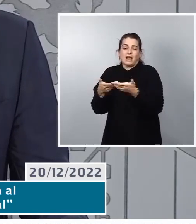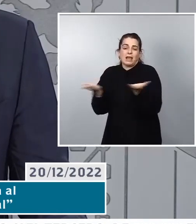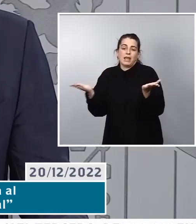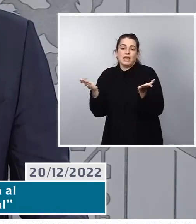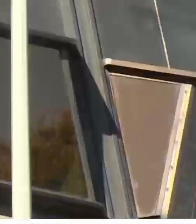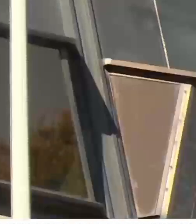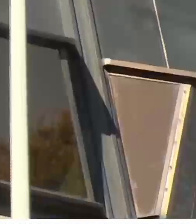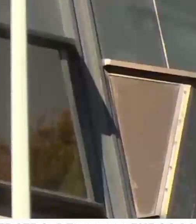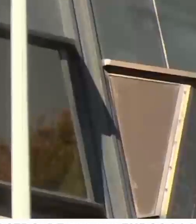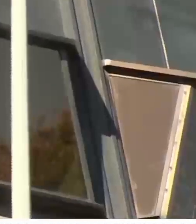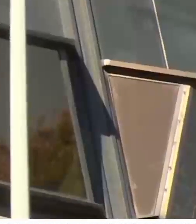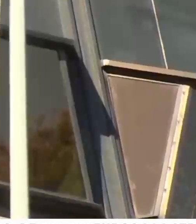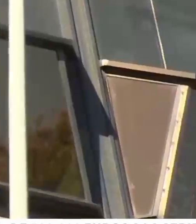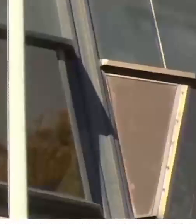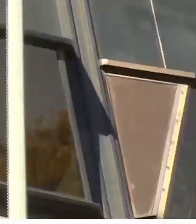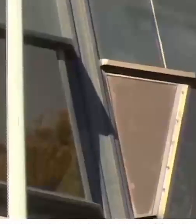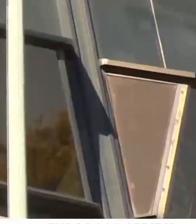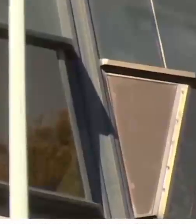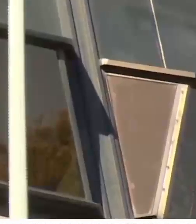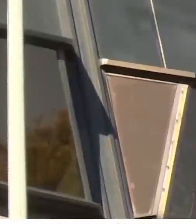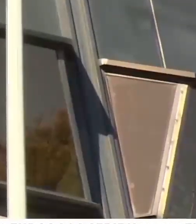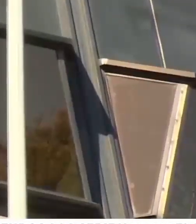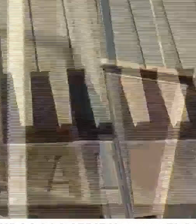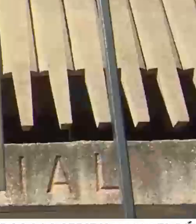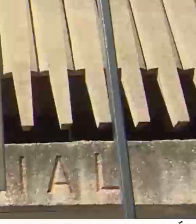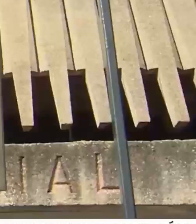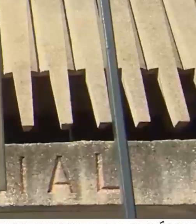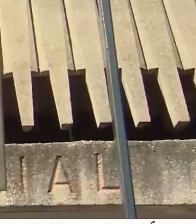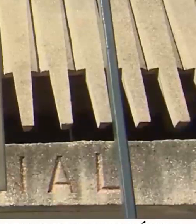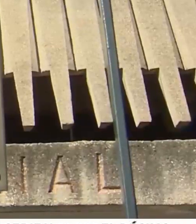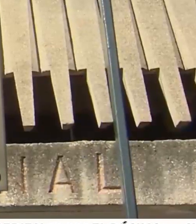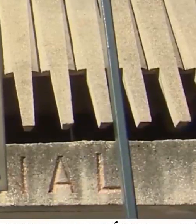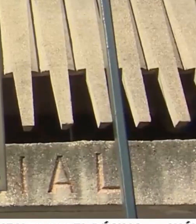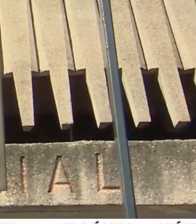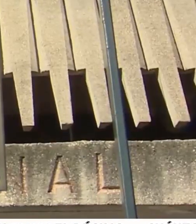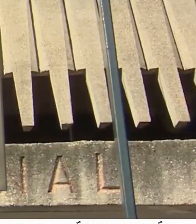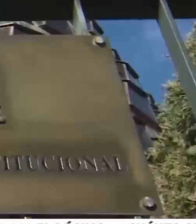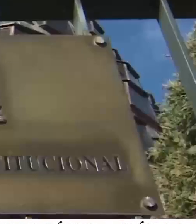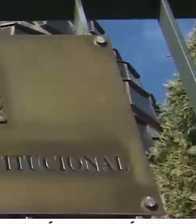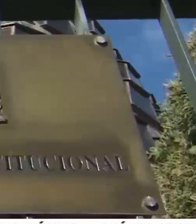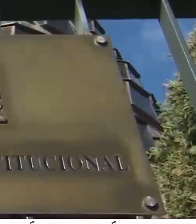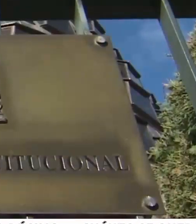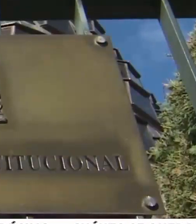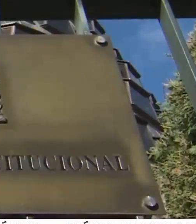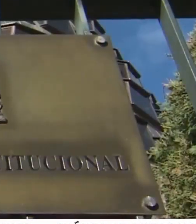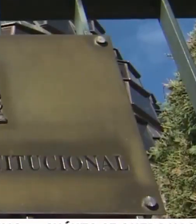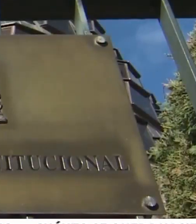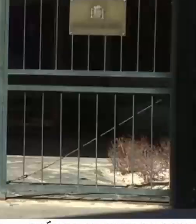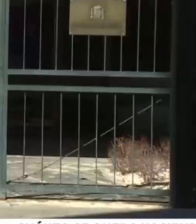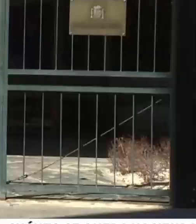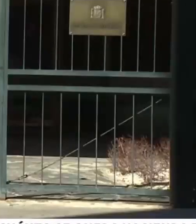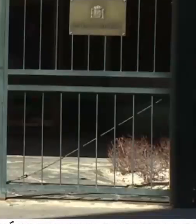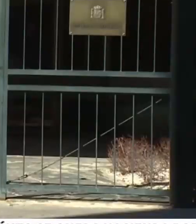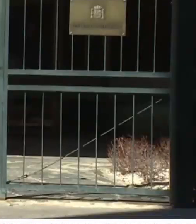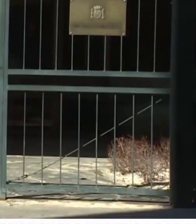año 2019. Es una amenaza en toda regla. Tiene el empeño de tramitarlo vía urgencia, en vez de proposición de ley. Afirma que hay un bloqueo, pero